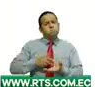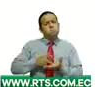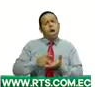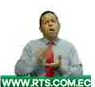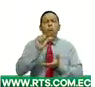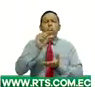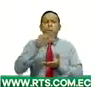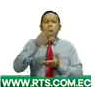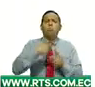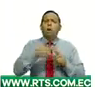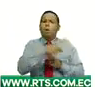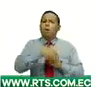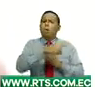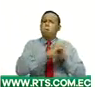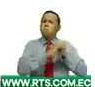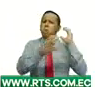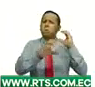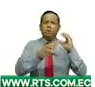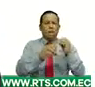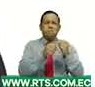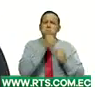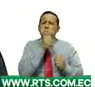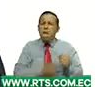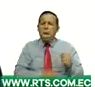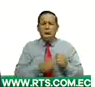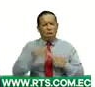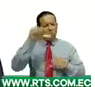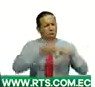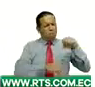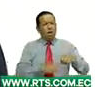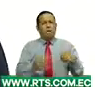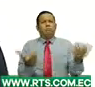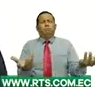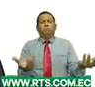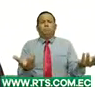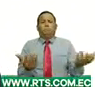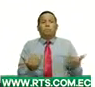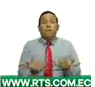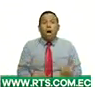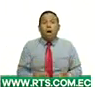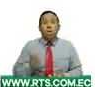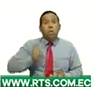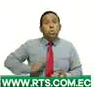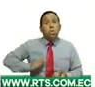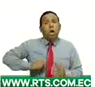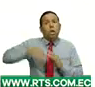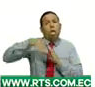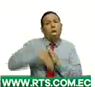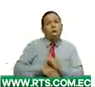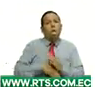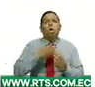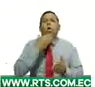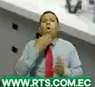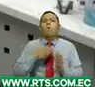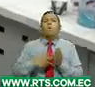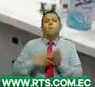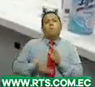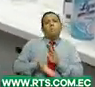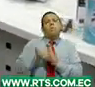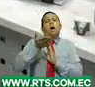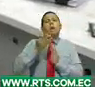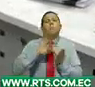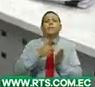El sueldo está por los suelos. Ahora 40, 10 centavos más o 20 centavos más. ¿Quién va a estar de acuerdo en eso, hermano? Dígame usted.